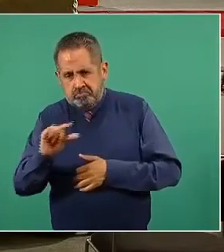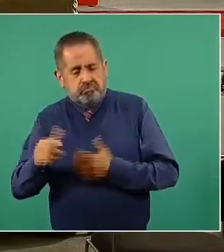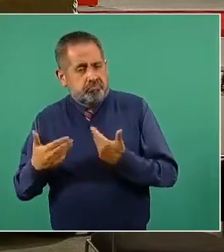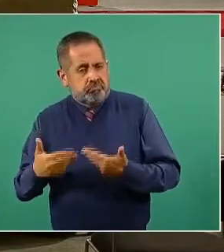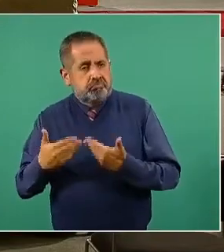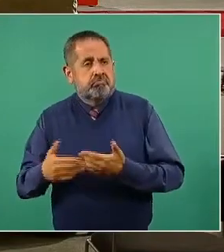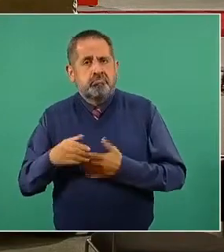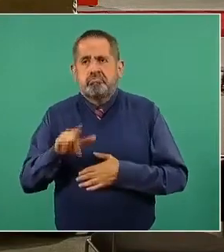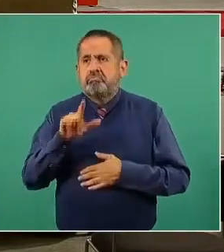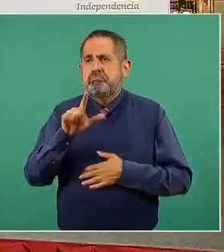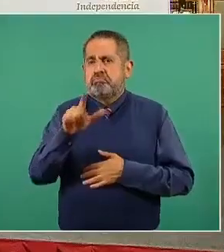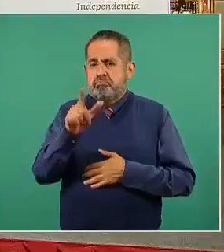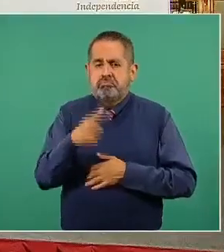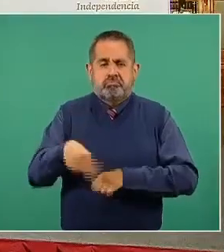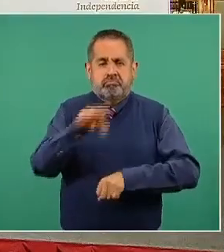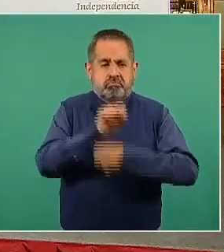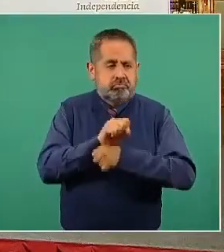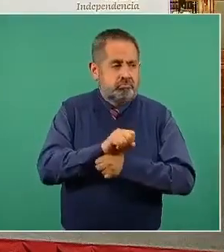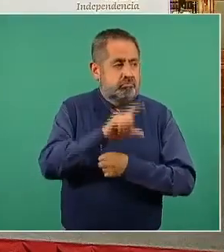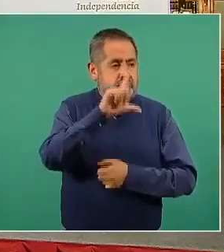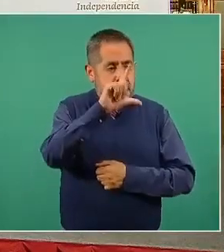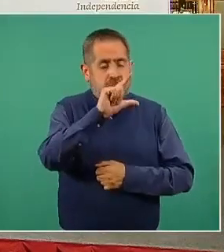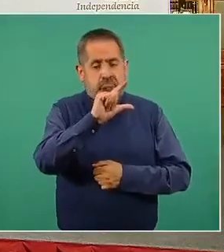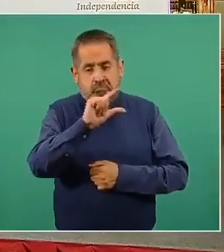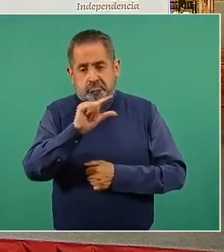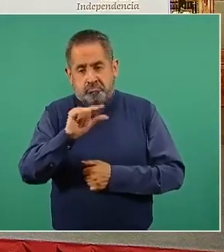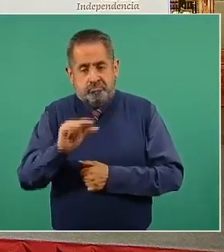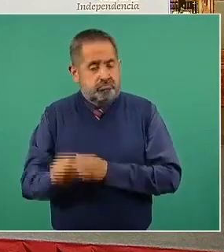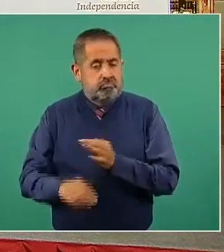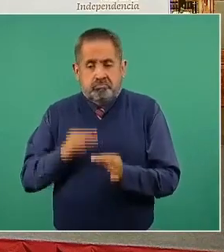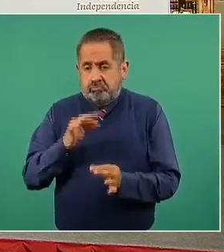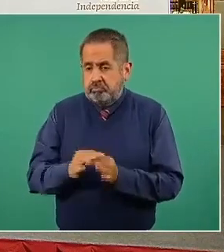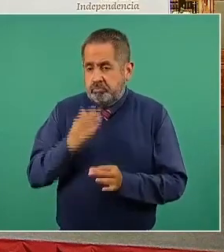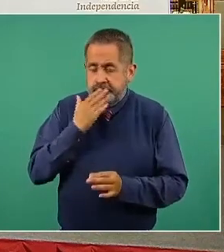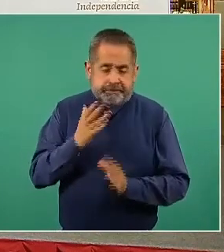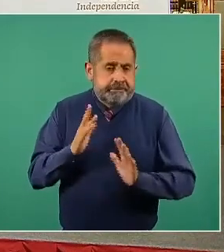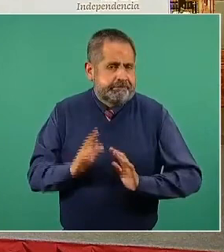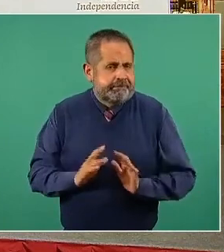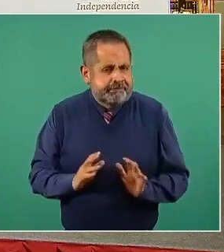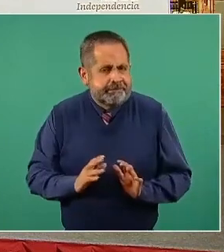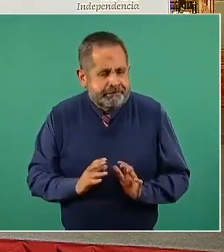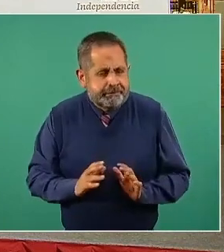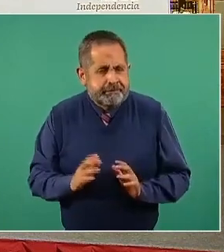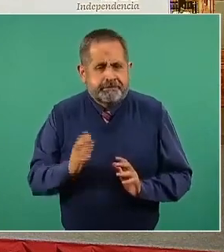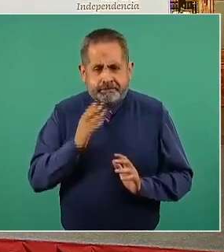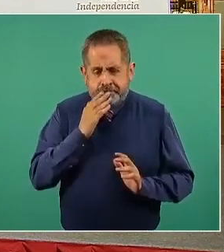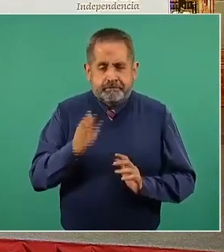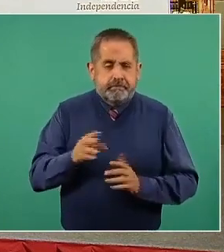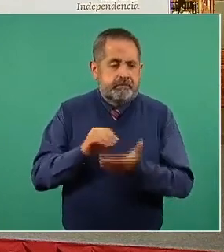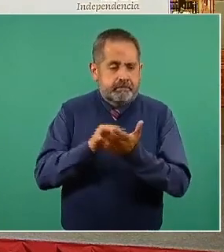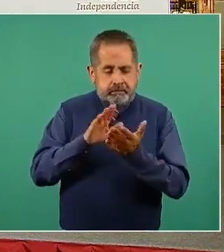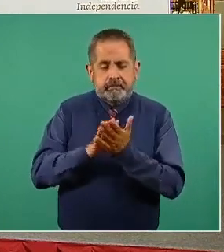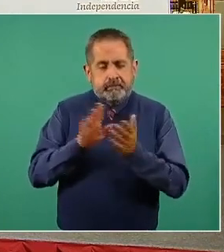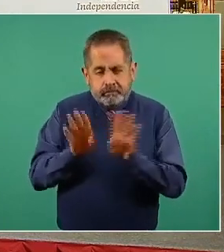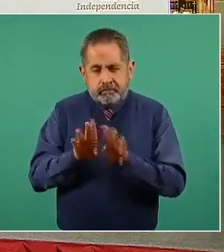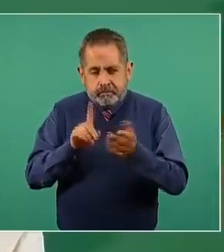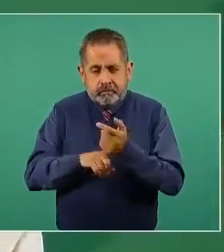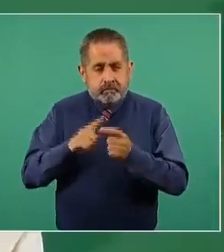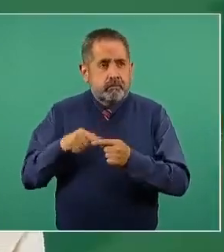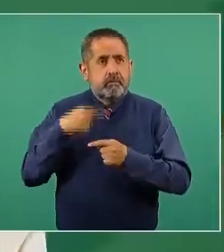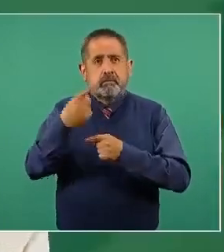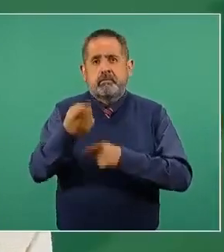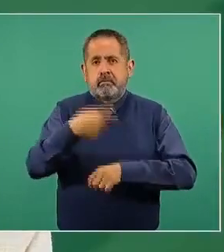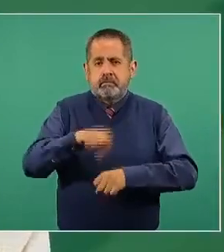ya 17 semanas consecutivas de reducción, y por los datos que se visualizan ya para la